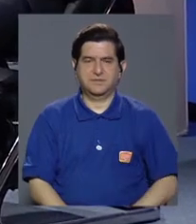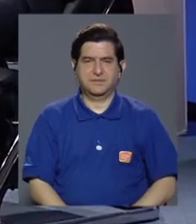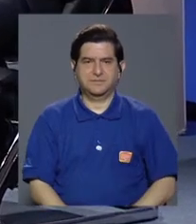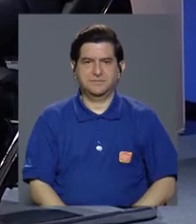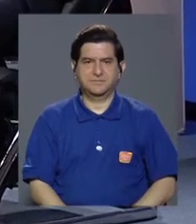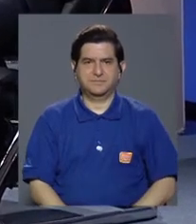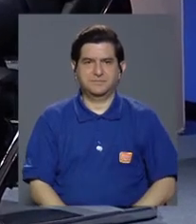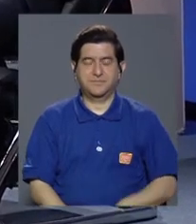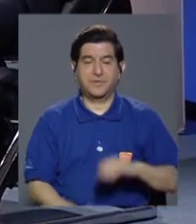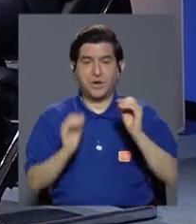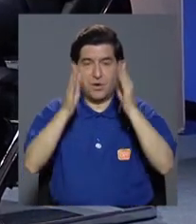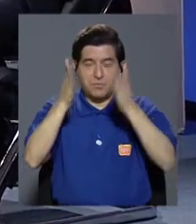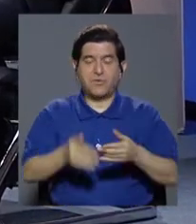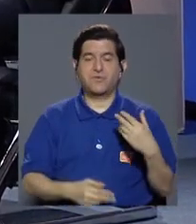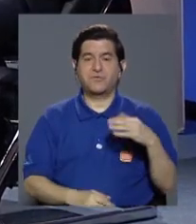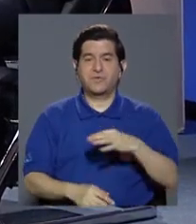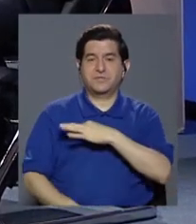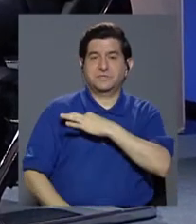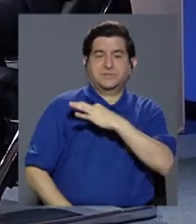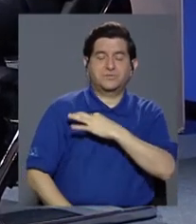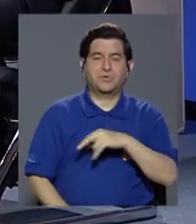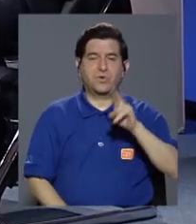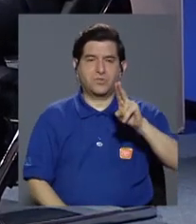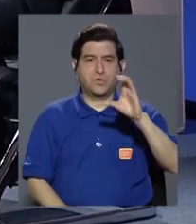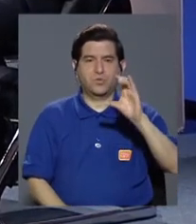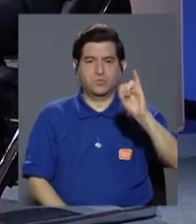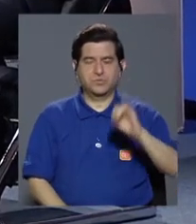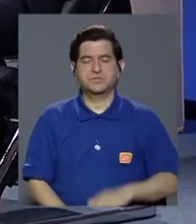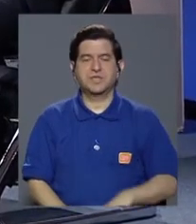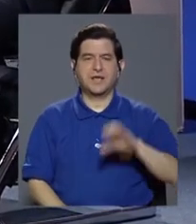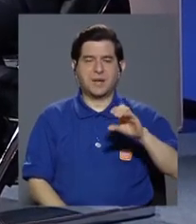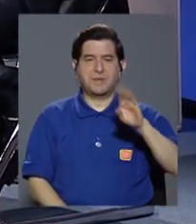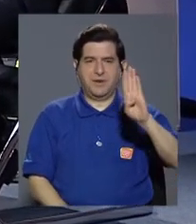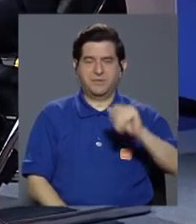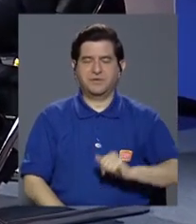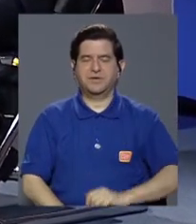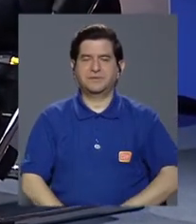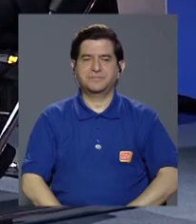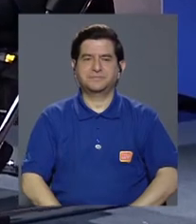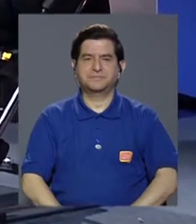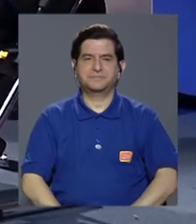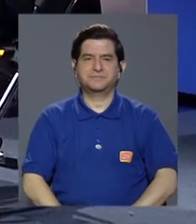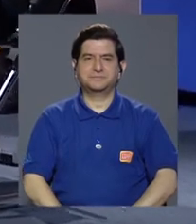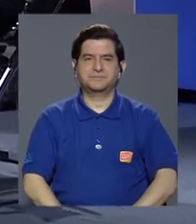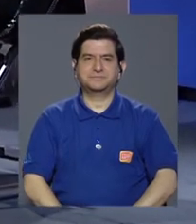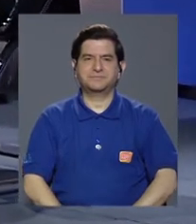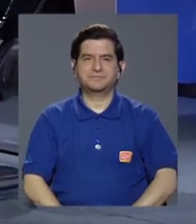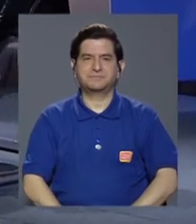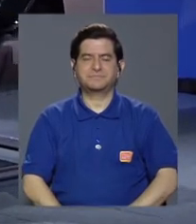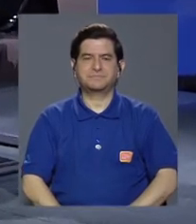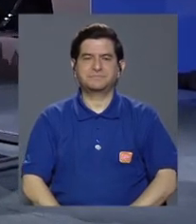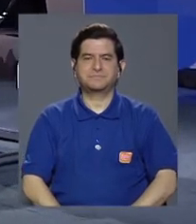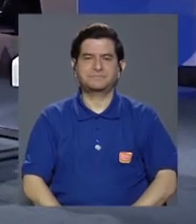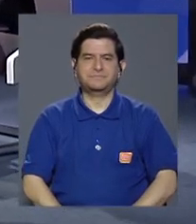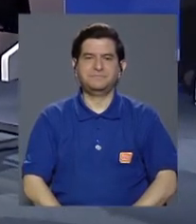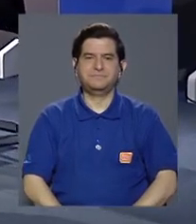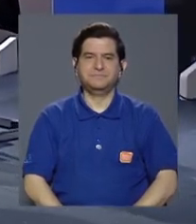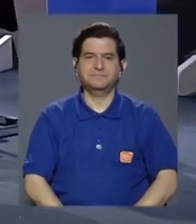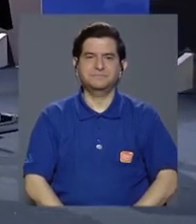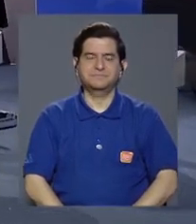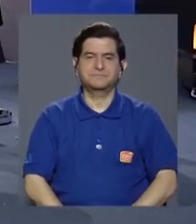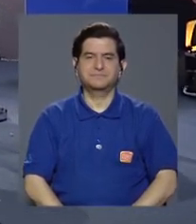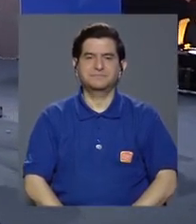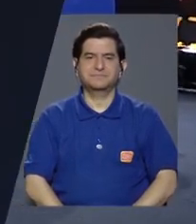con el profesor invitado de la uci y nada más y nada menos que camilo bernal y